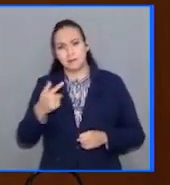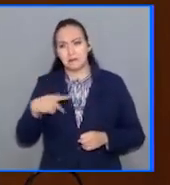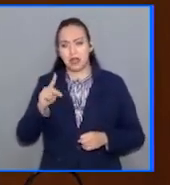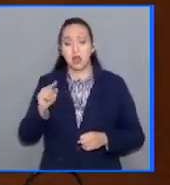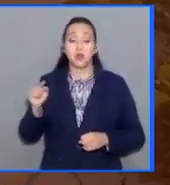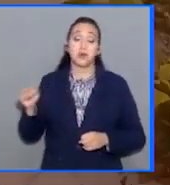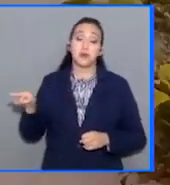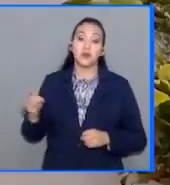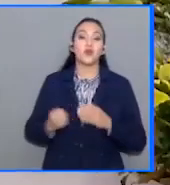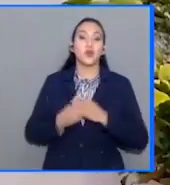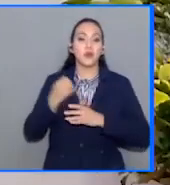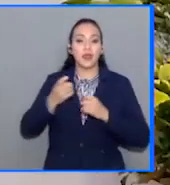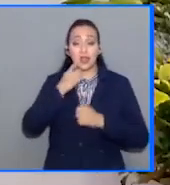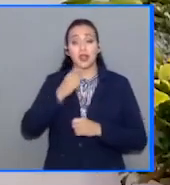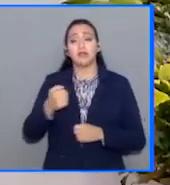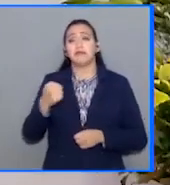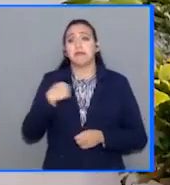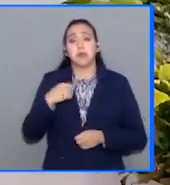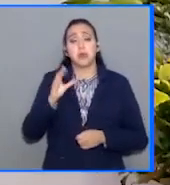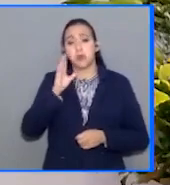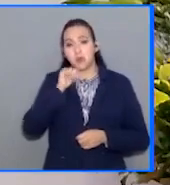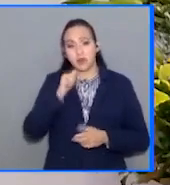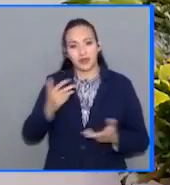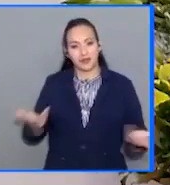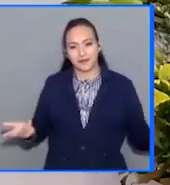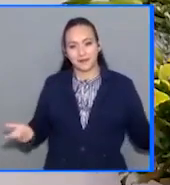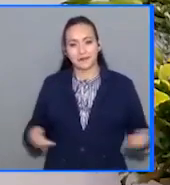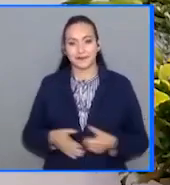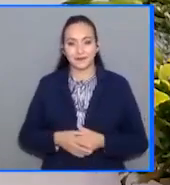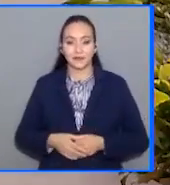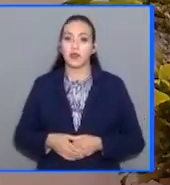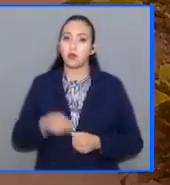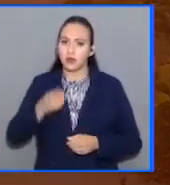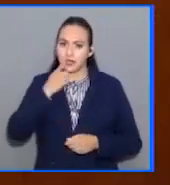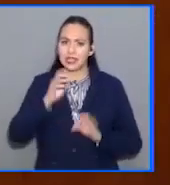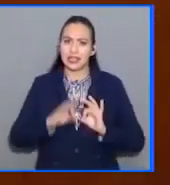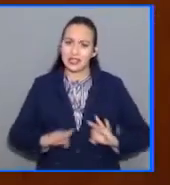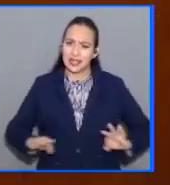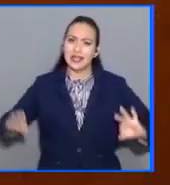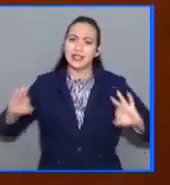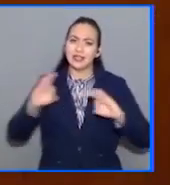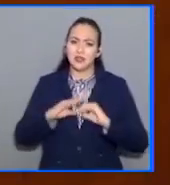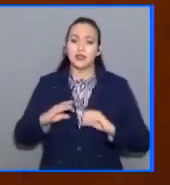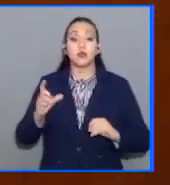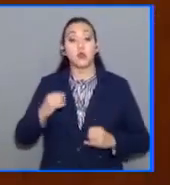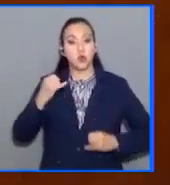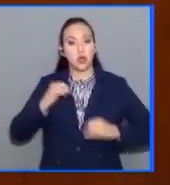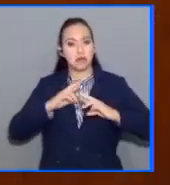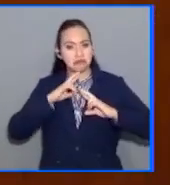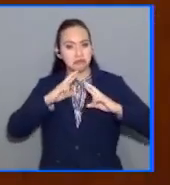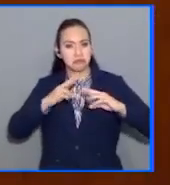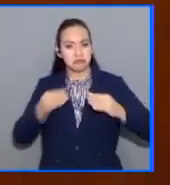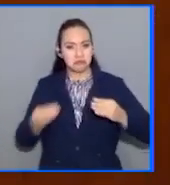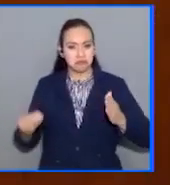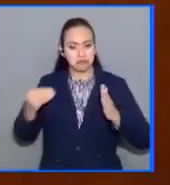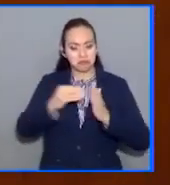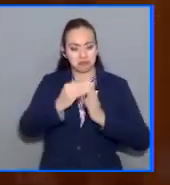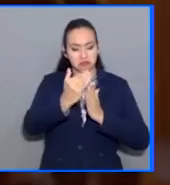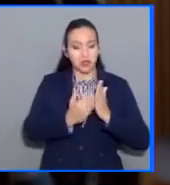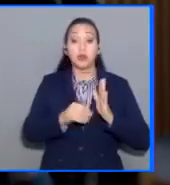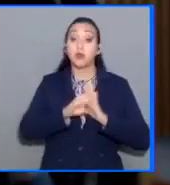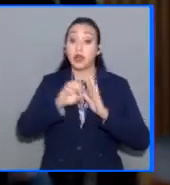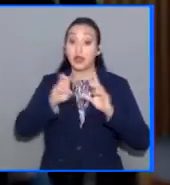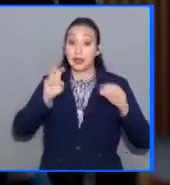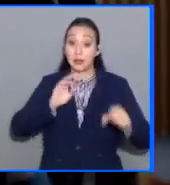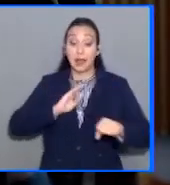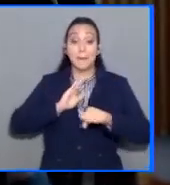ampliar. El autor de la obra destacó la importancia de las medidas cautelares, sobre todo la suspensión en el amparo, que permite mantener